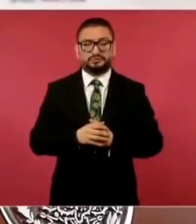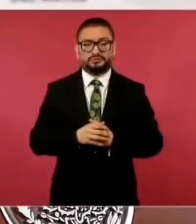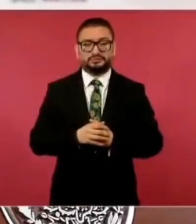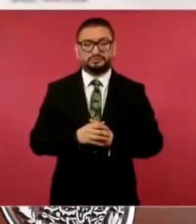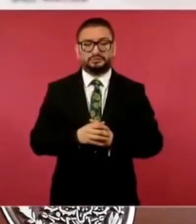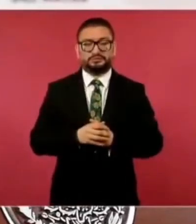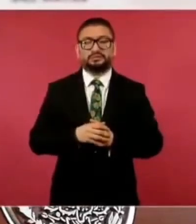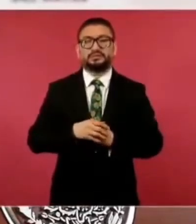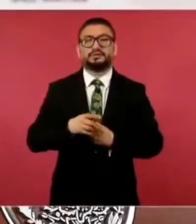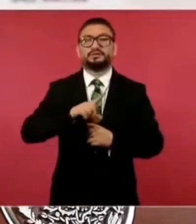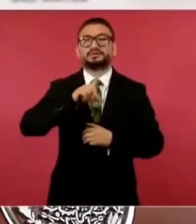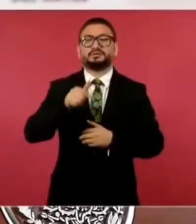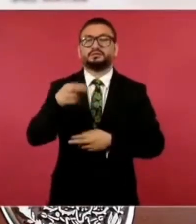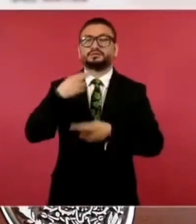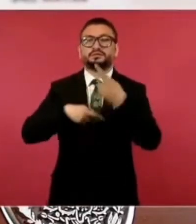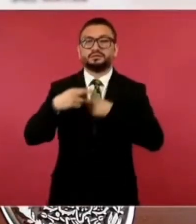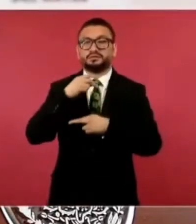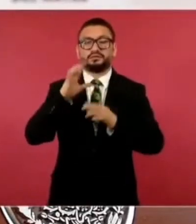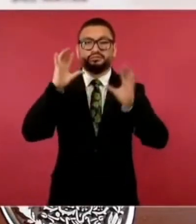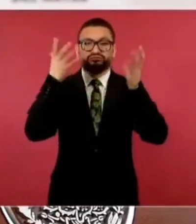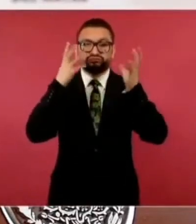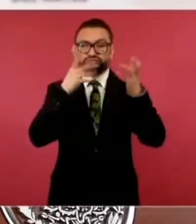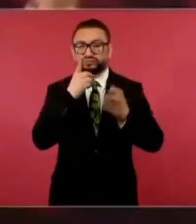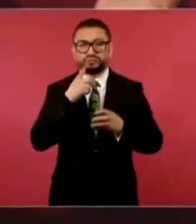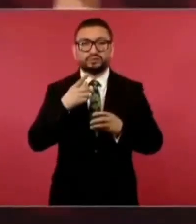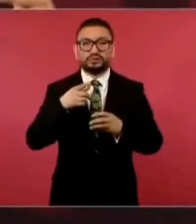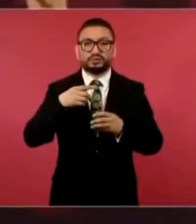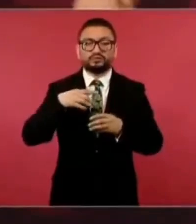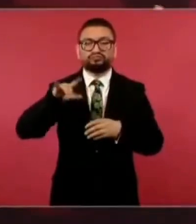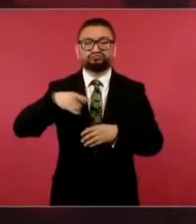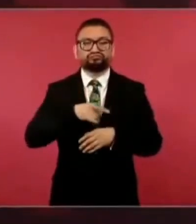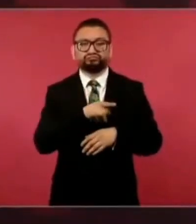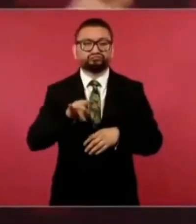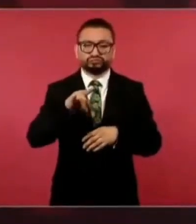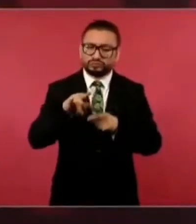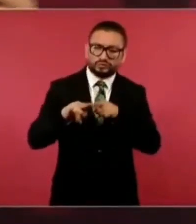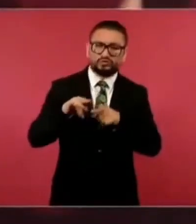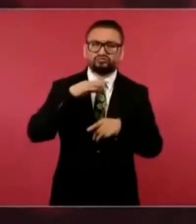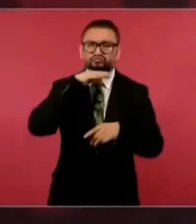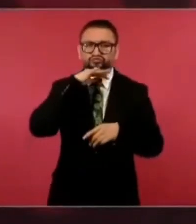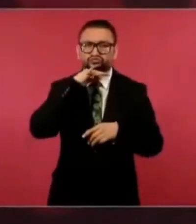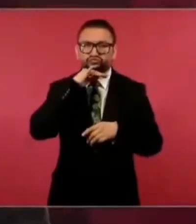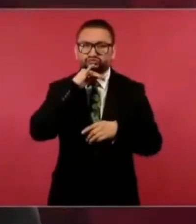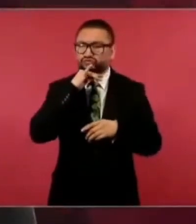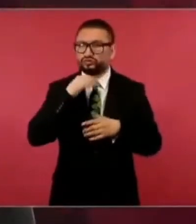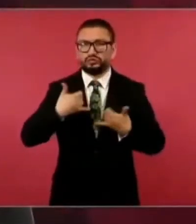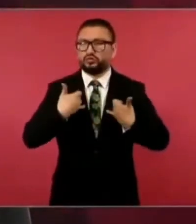Y que regresan las patrullas llenas de lodo, pero ya sin los jóvenes.